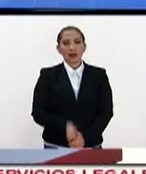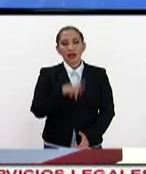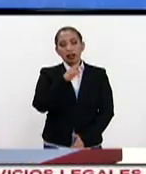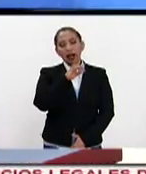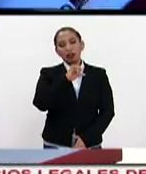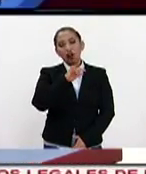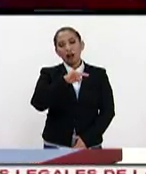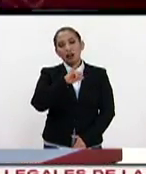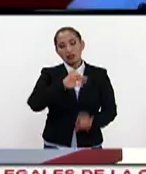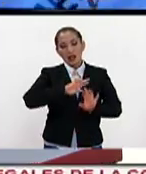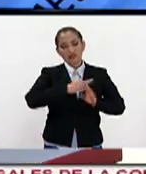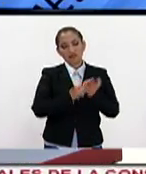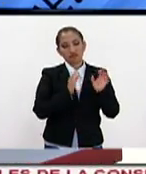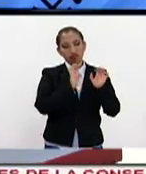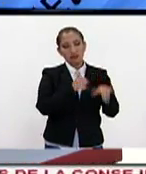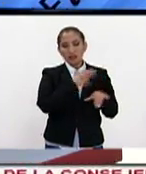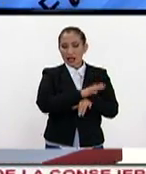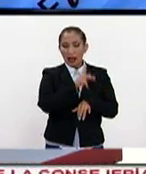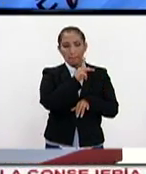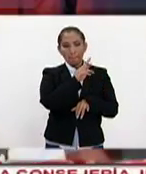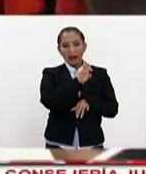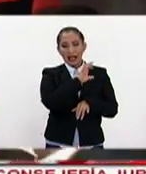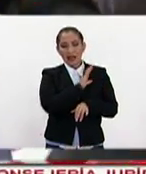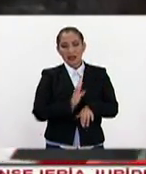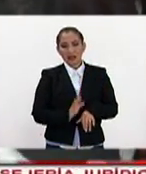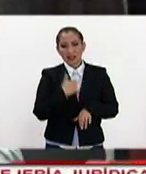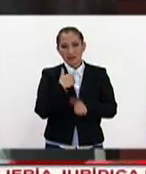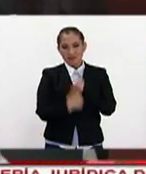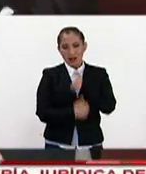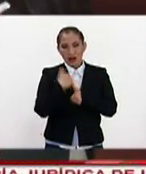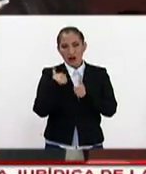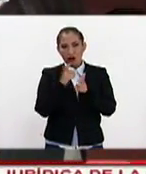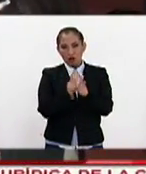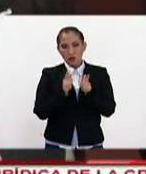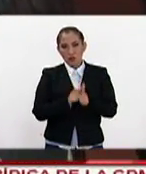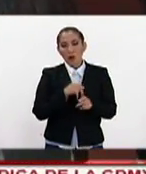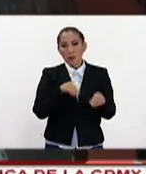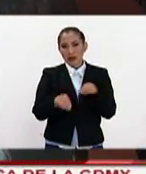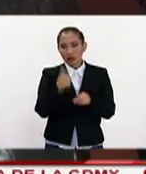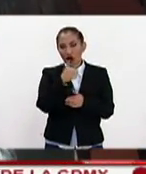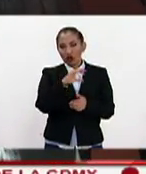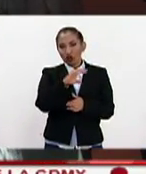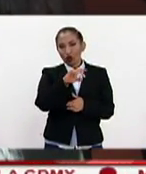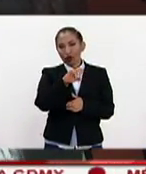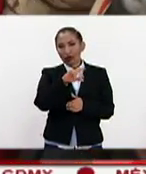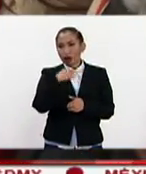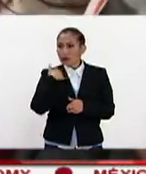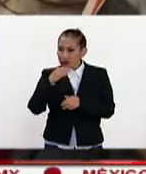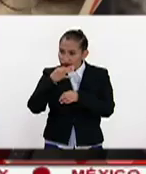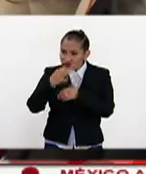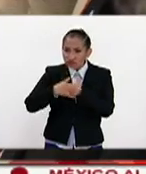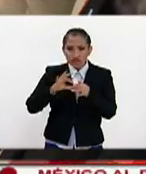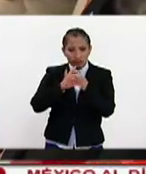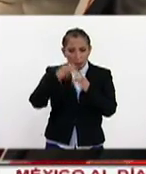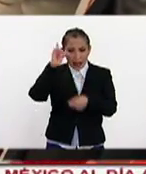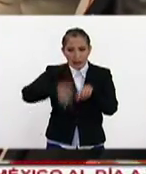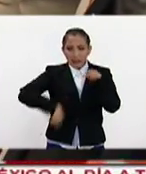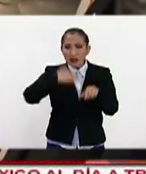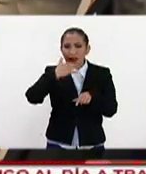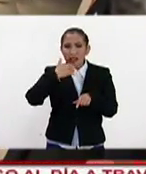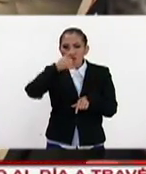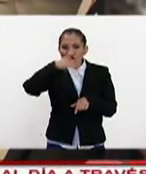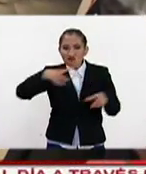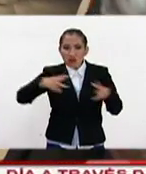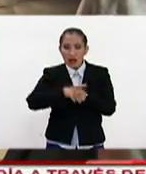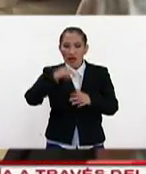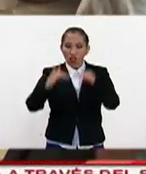Ricardo Anaya se registró formalmente como precandidato a la presidencia por el partido Movimiento Ciudadano. Ahí llamó a la unidad para combatir la corrupción, la